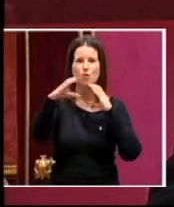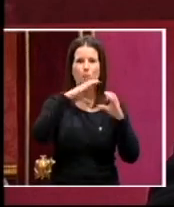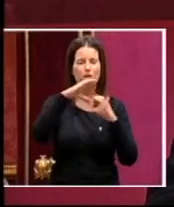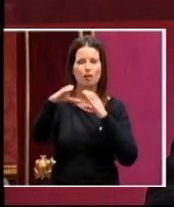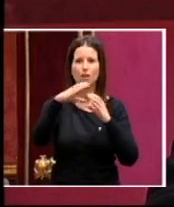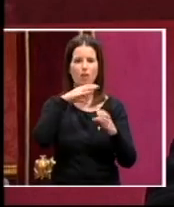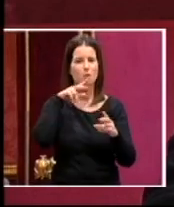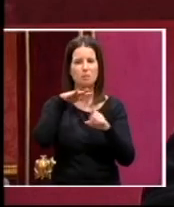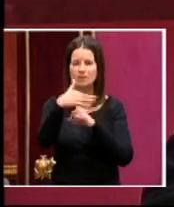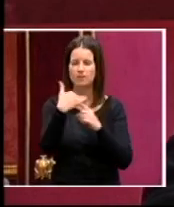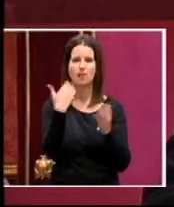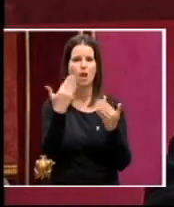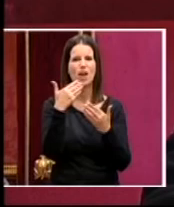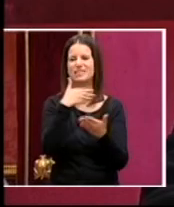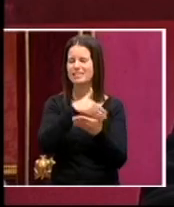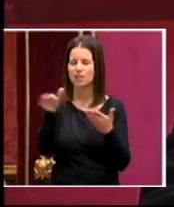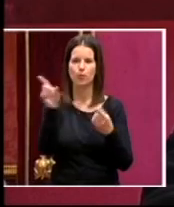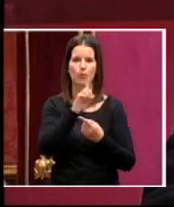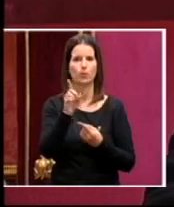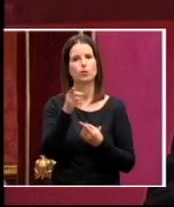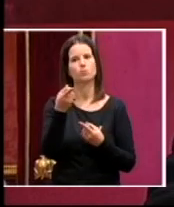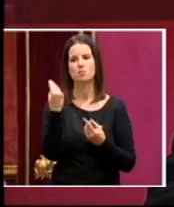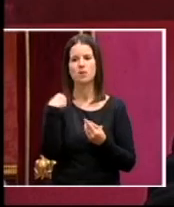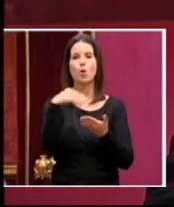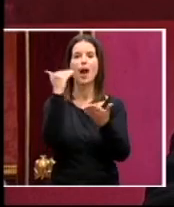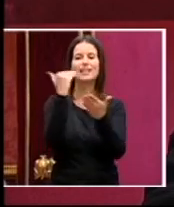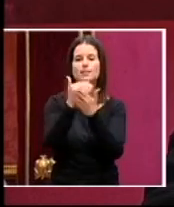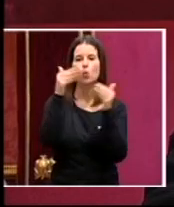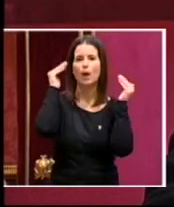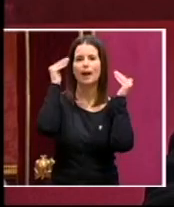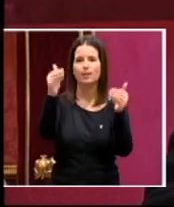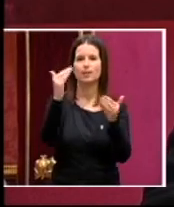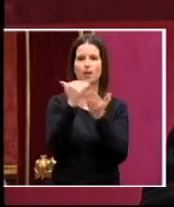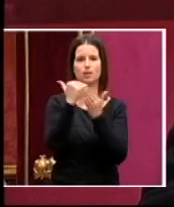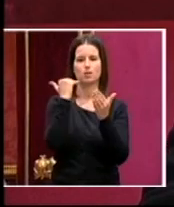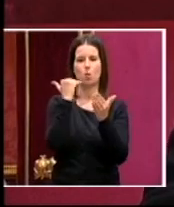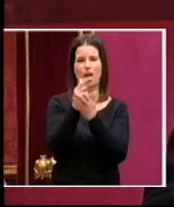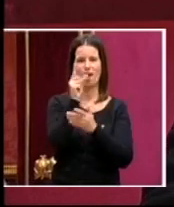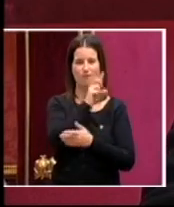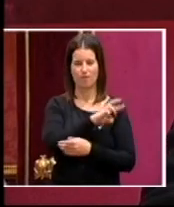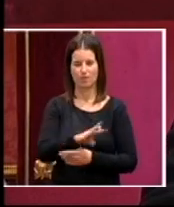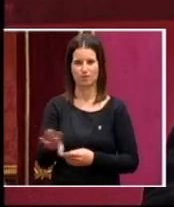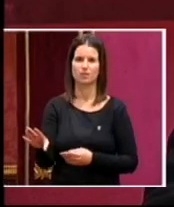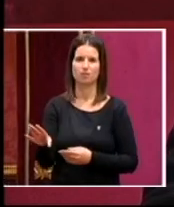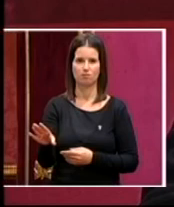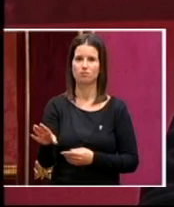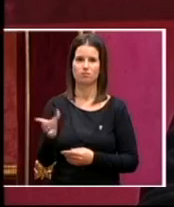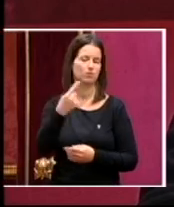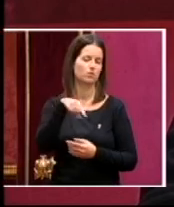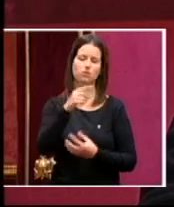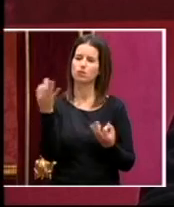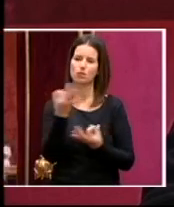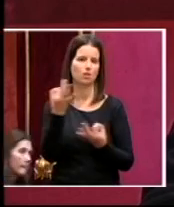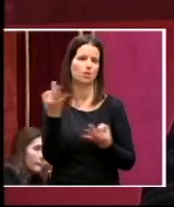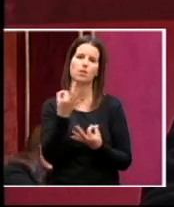son desahucios, ni las escuelas atienden a la población infantil y nosotros debemos